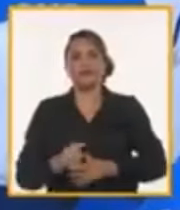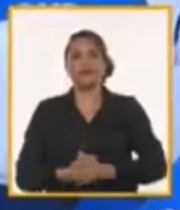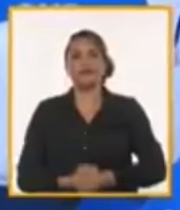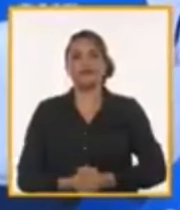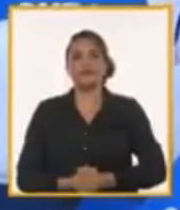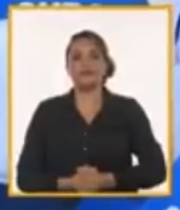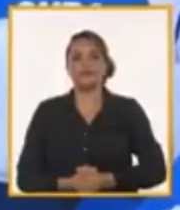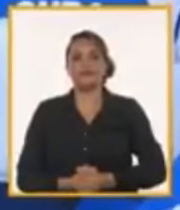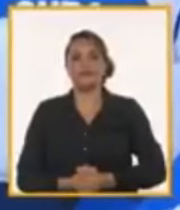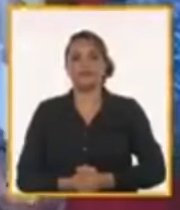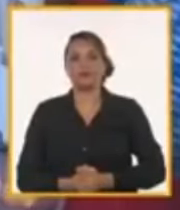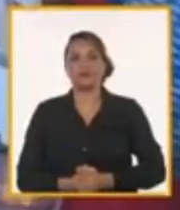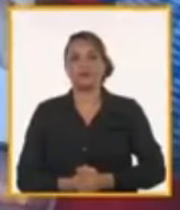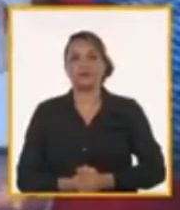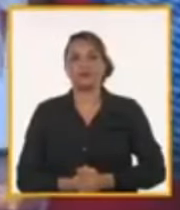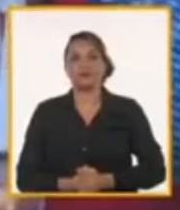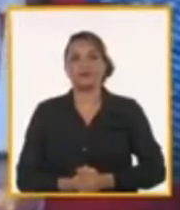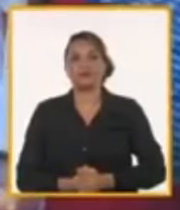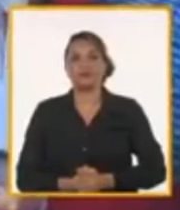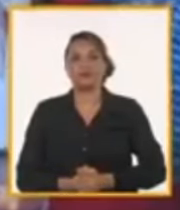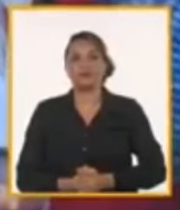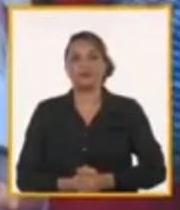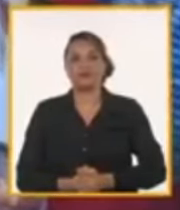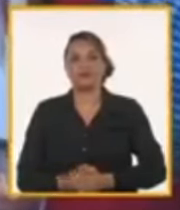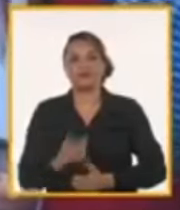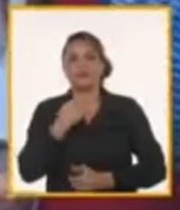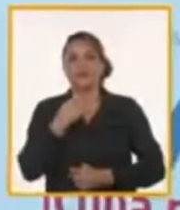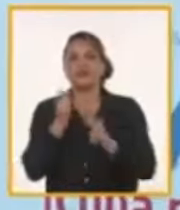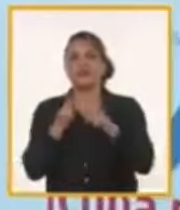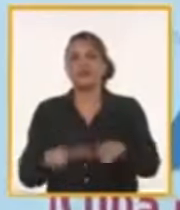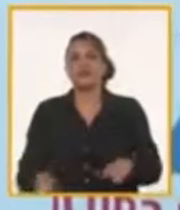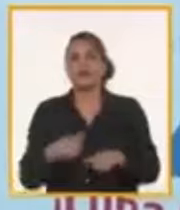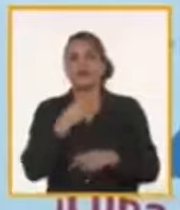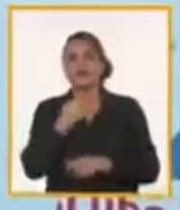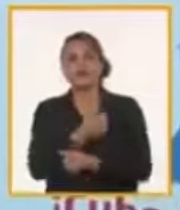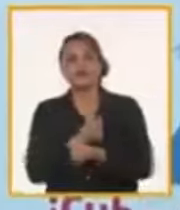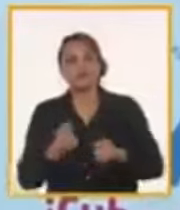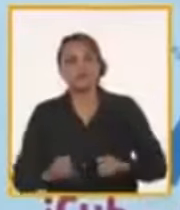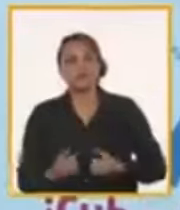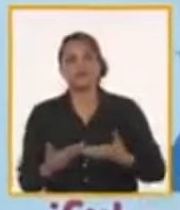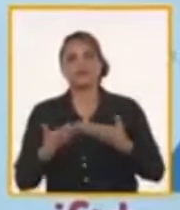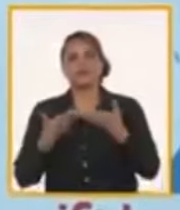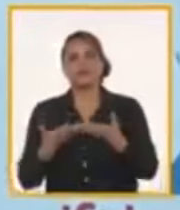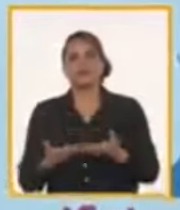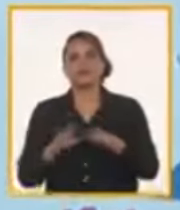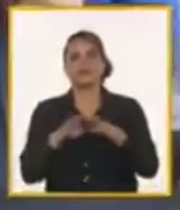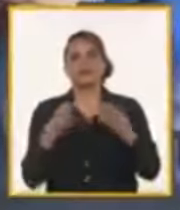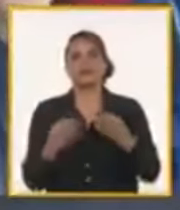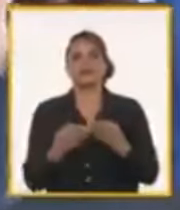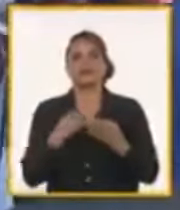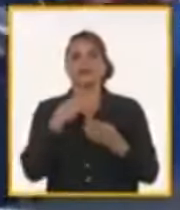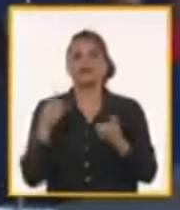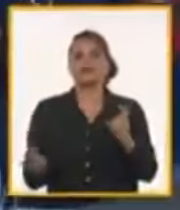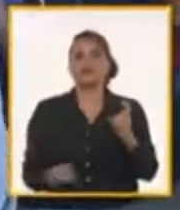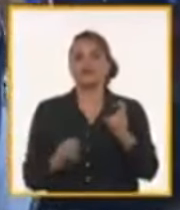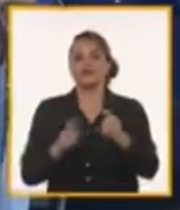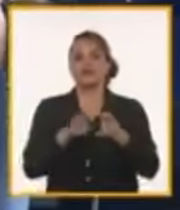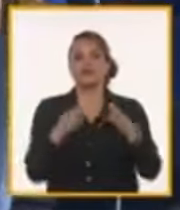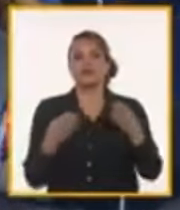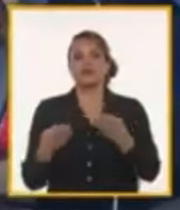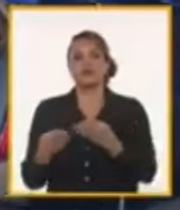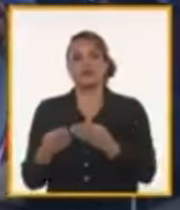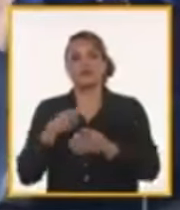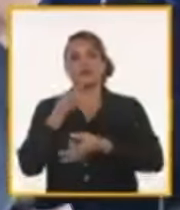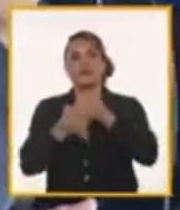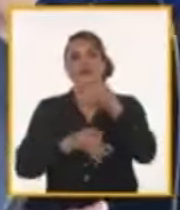humanidad de un pueblo ejemplo de perseverancia de resiliencia de amabilidad entrega y bondad ar rojo y valentía materializados dijo el